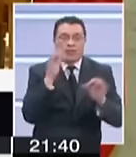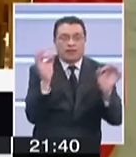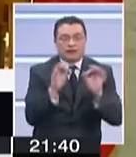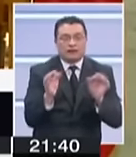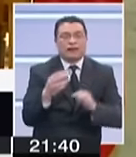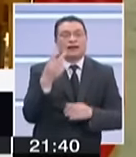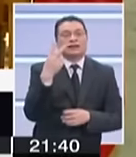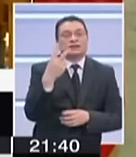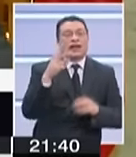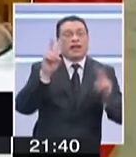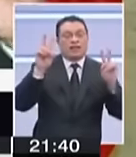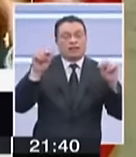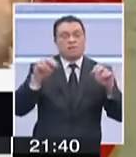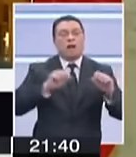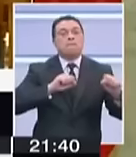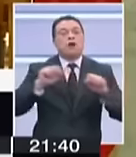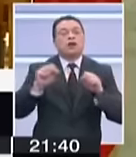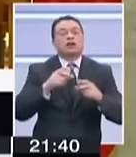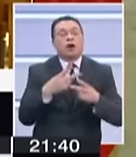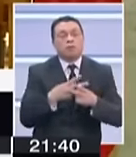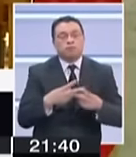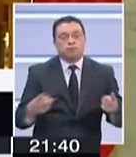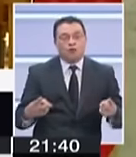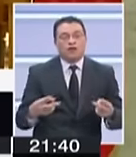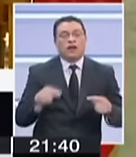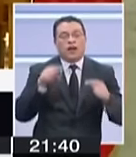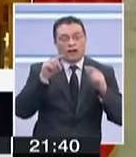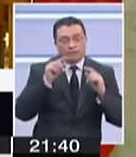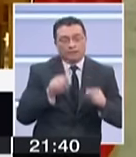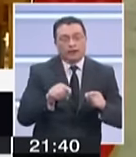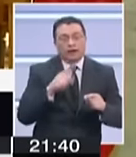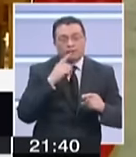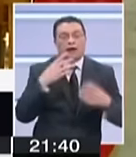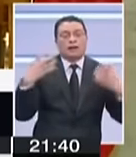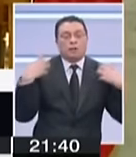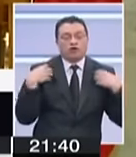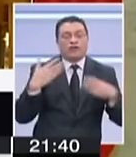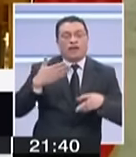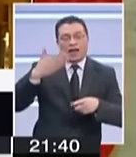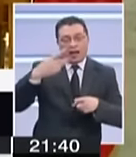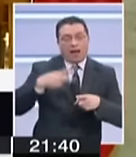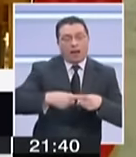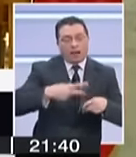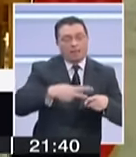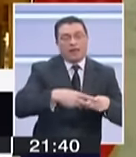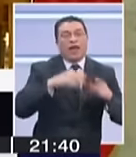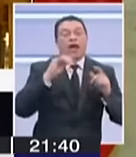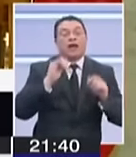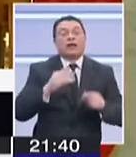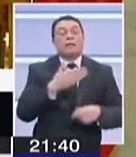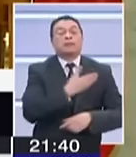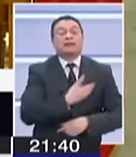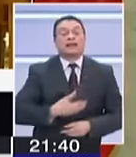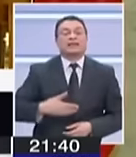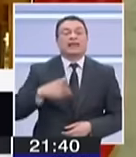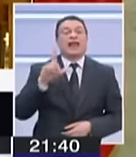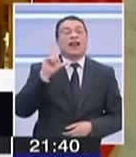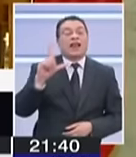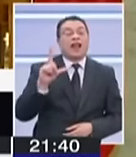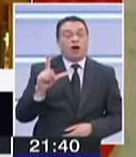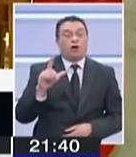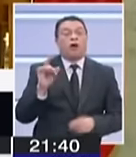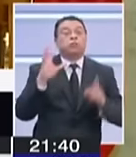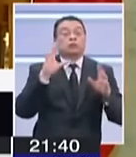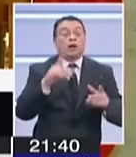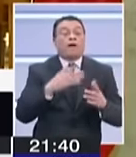políticas públicas que son muy sensibles y en los cuales evidentemente hay responsabilidades compartidas, incluidas las del propio presidente Lago. O sea, imagínense un clinch